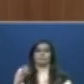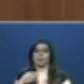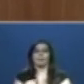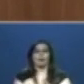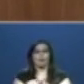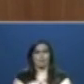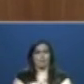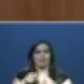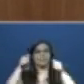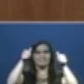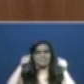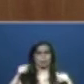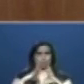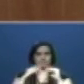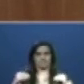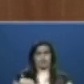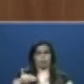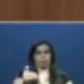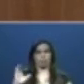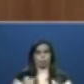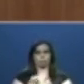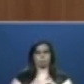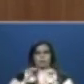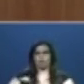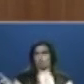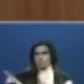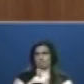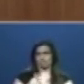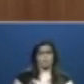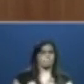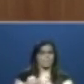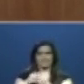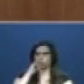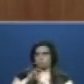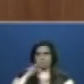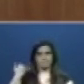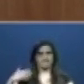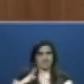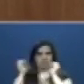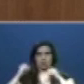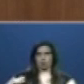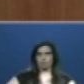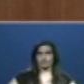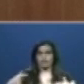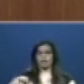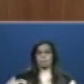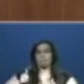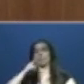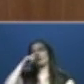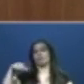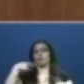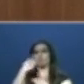universitarias que la junta aprobará mediante decreto no más tarde del próximo mes de septiembre y que entrará en vigor en el curso